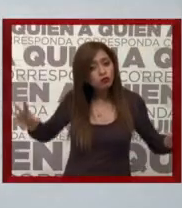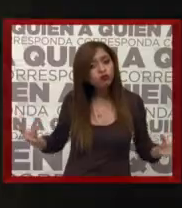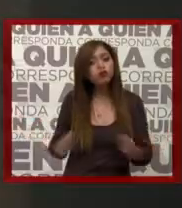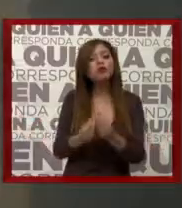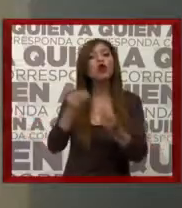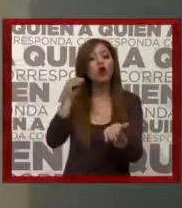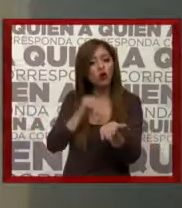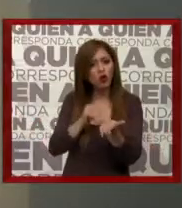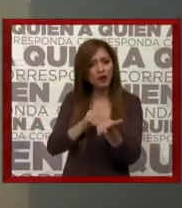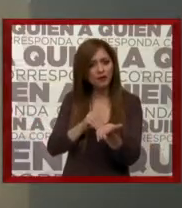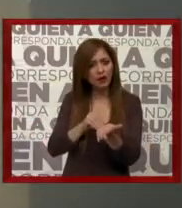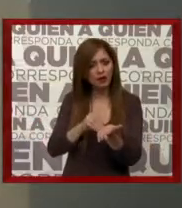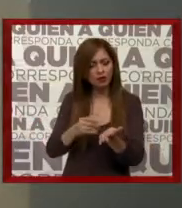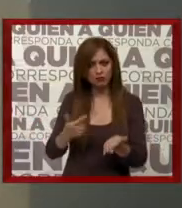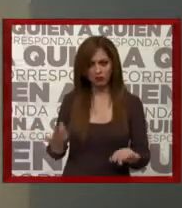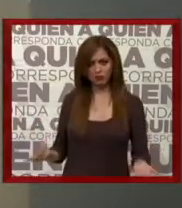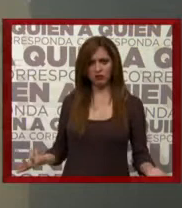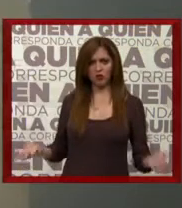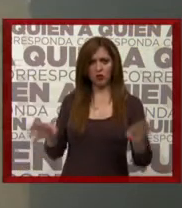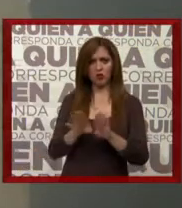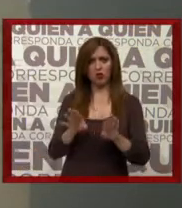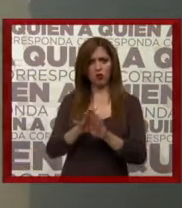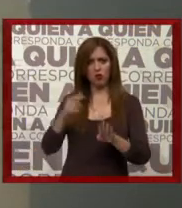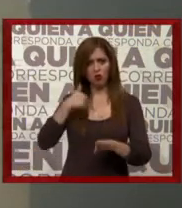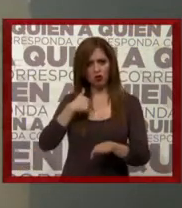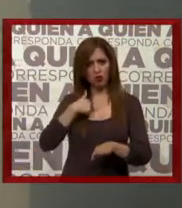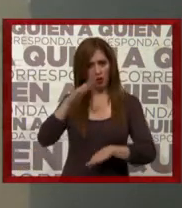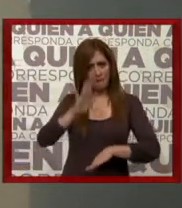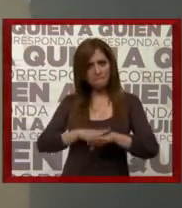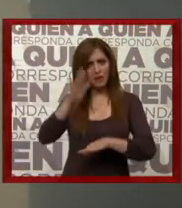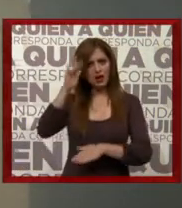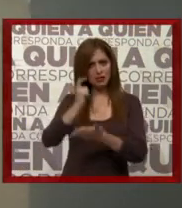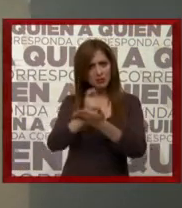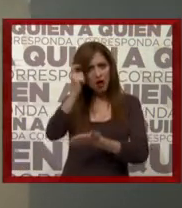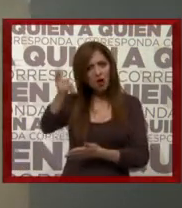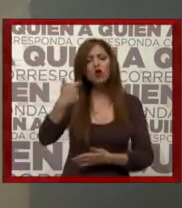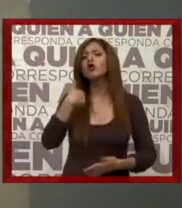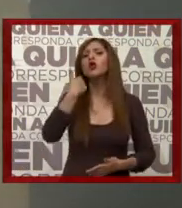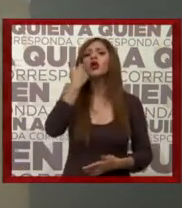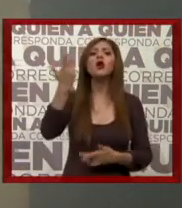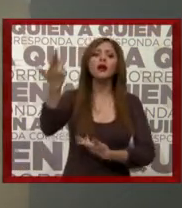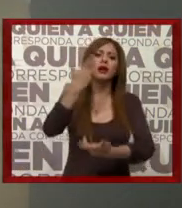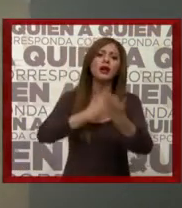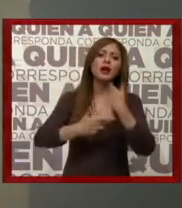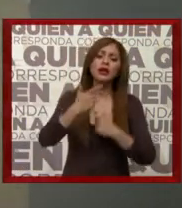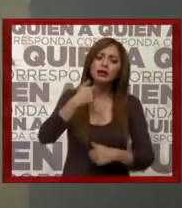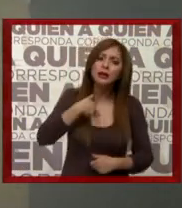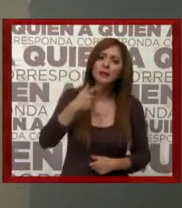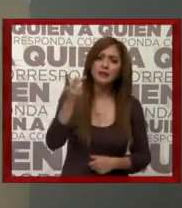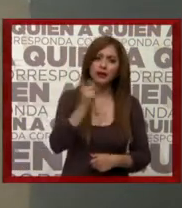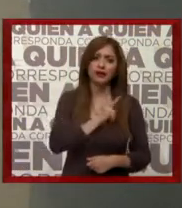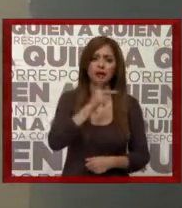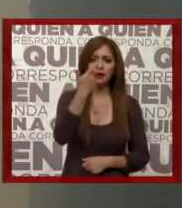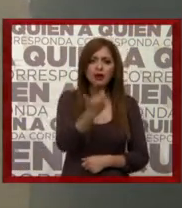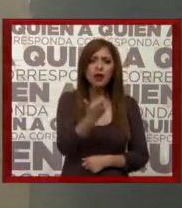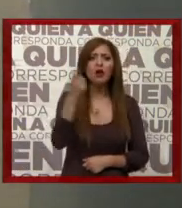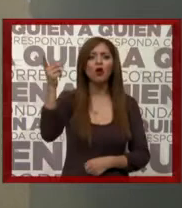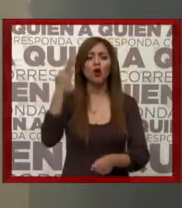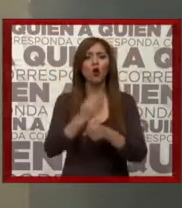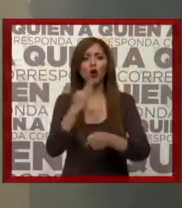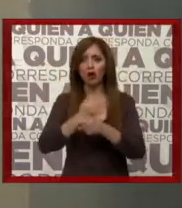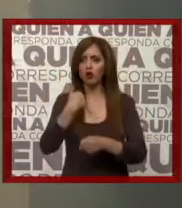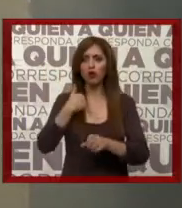instituto. Si yo les pagué de más, pues me tienen que regresar la lana, o sea, finalmente no les debo nada. Y ahora ellos me deben